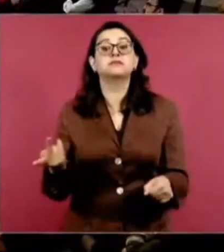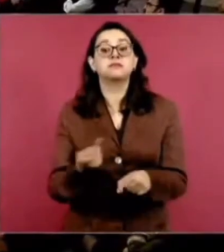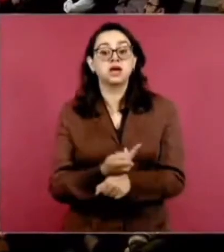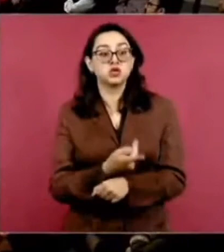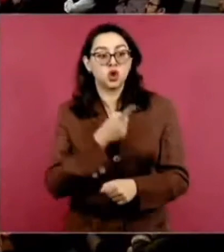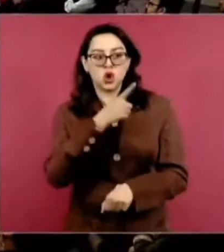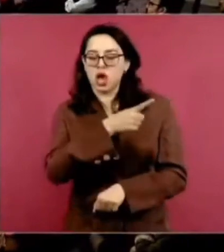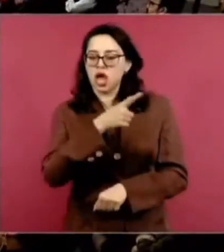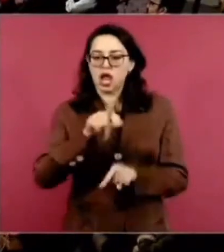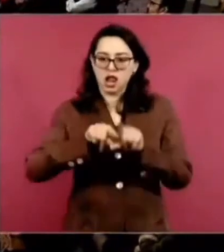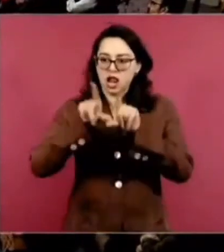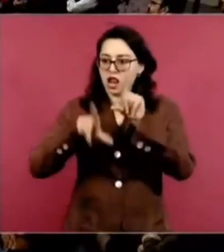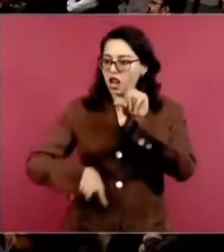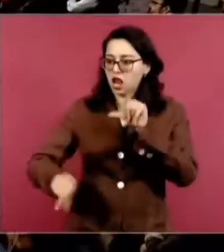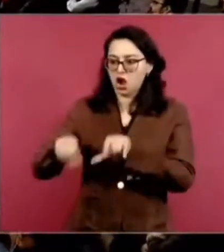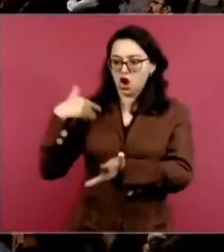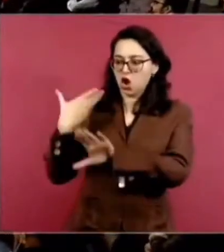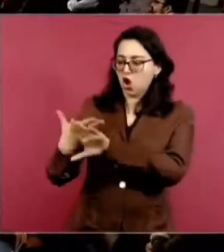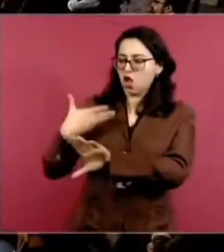Sí,